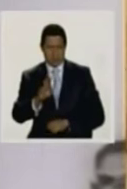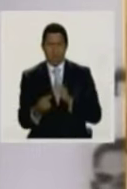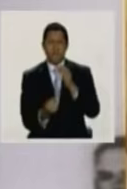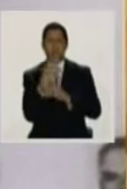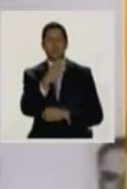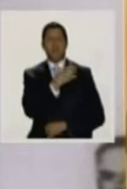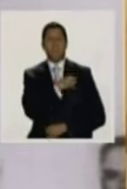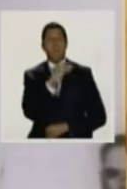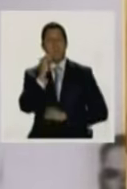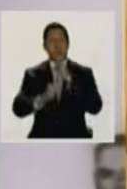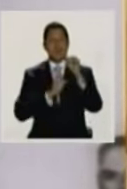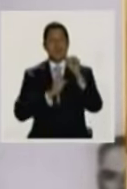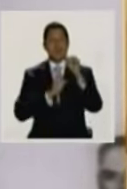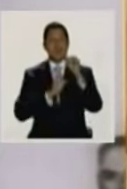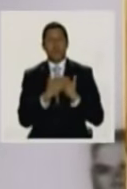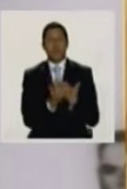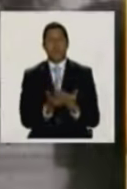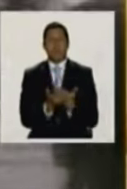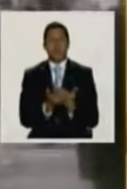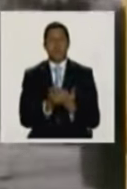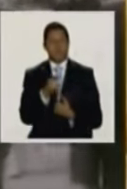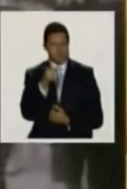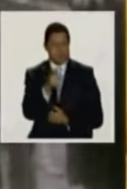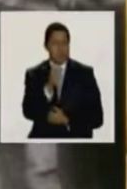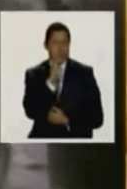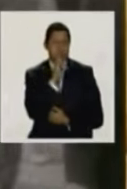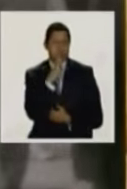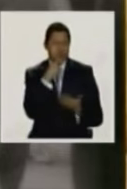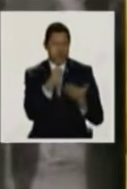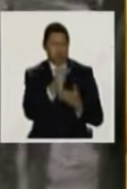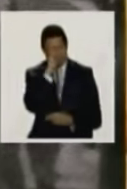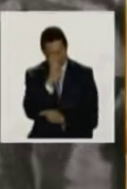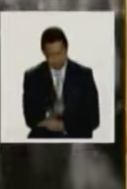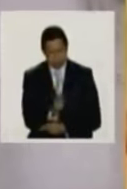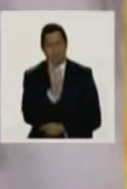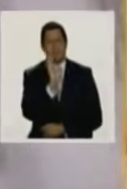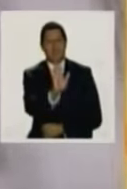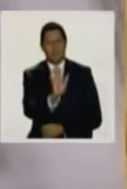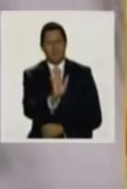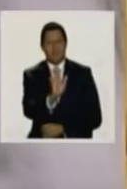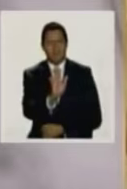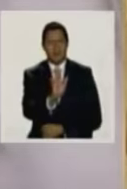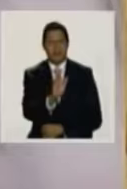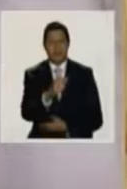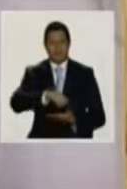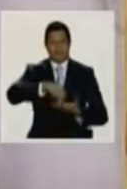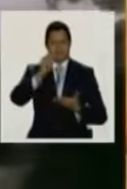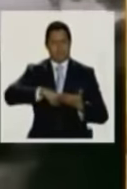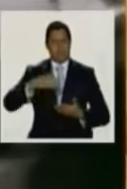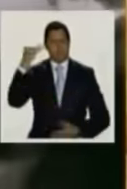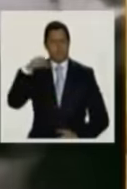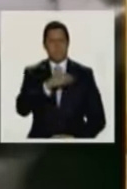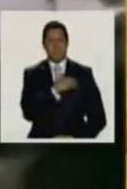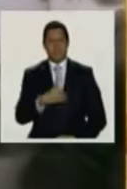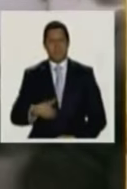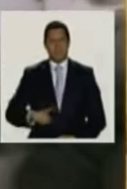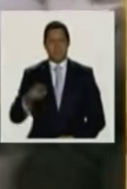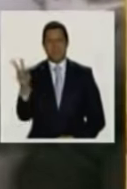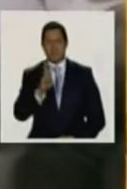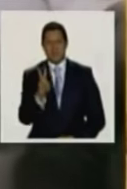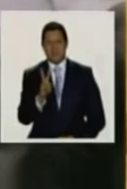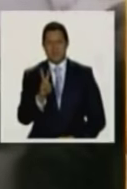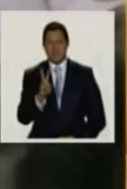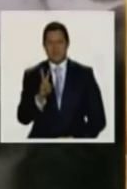el Premio Internacional de Novela Rómulo Gallegos en honor al novelista mediante un decreto del entonces presidente de